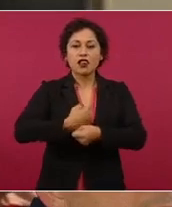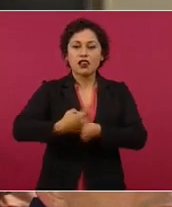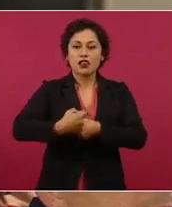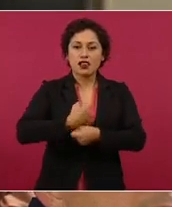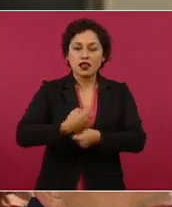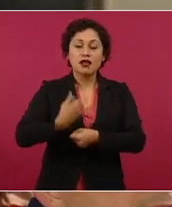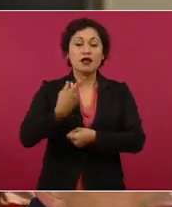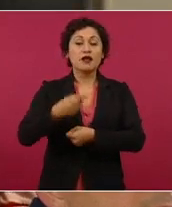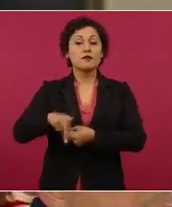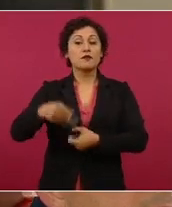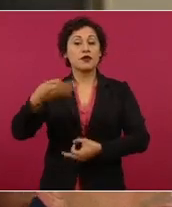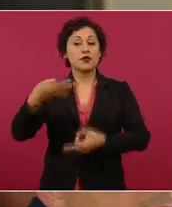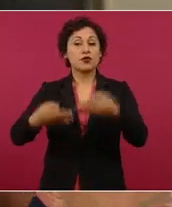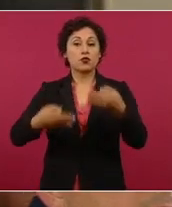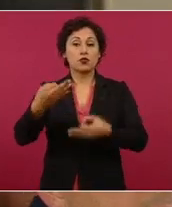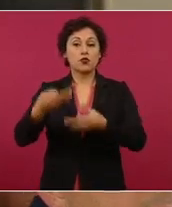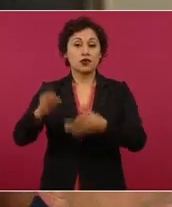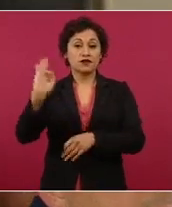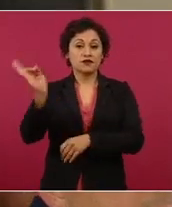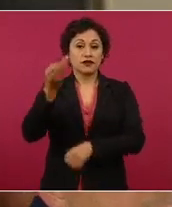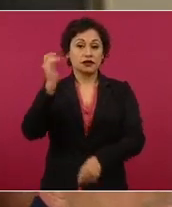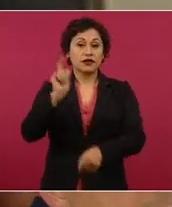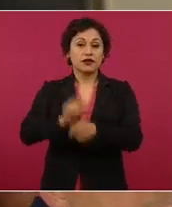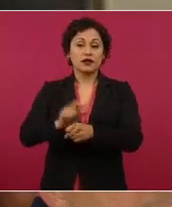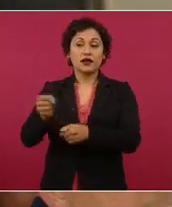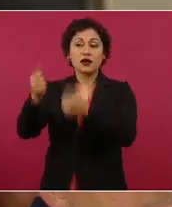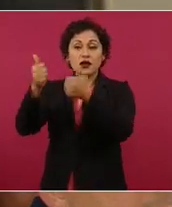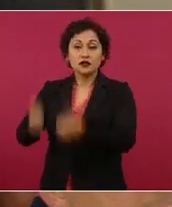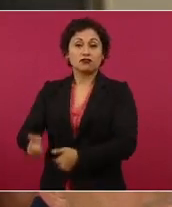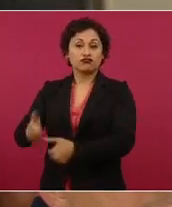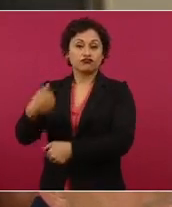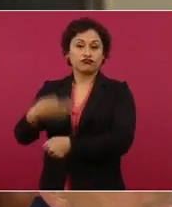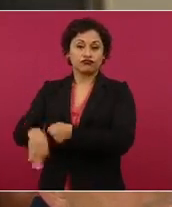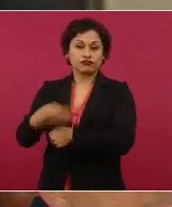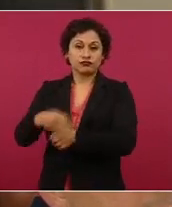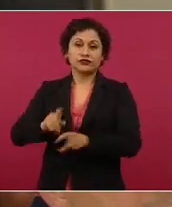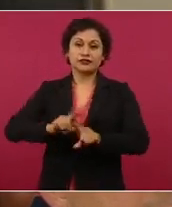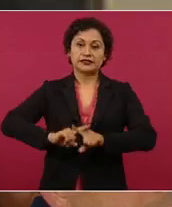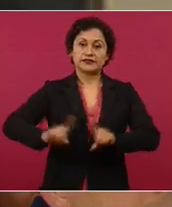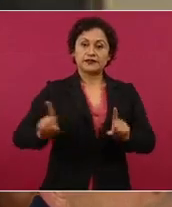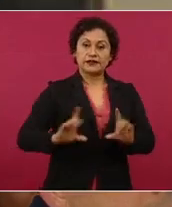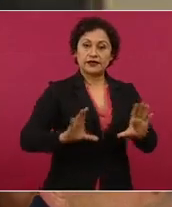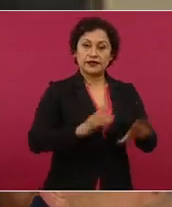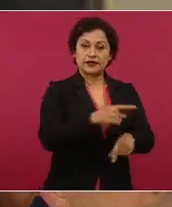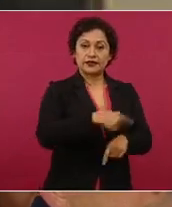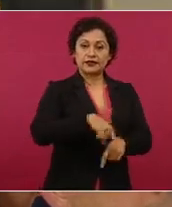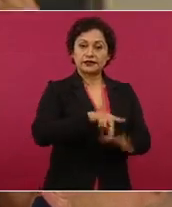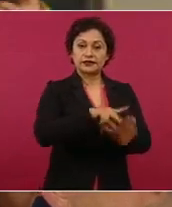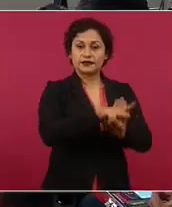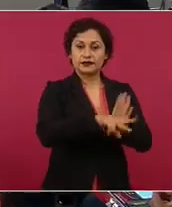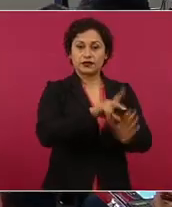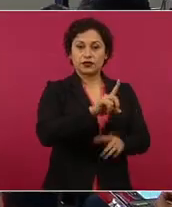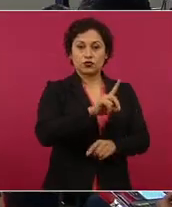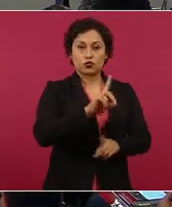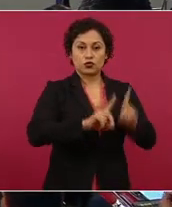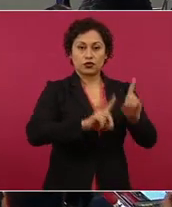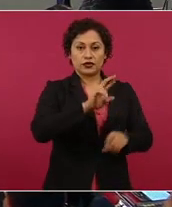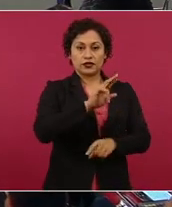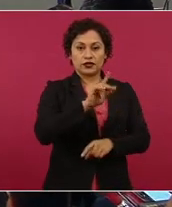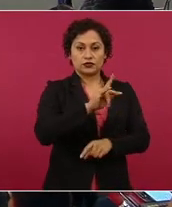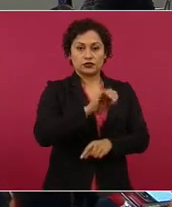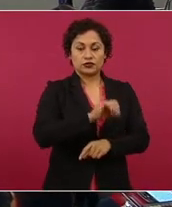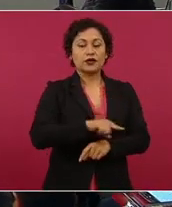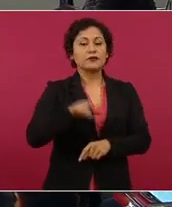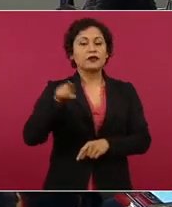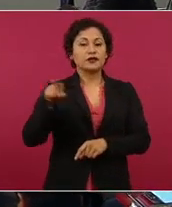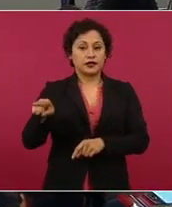federal determinó prisión preventiva. A diferencia de Duda Razonable, se ha presentado el caso de Israel Vallarta en